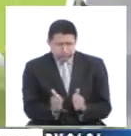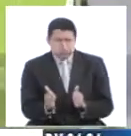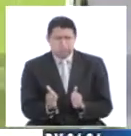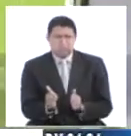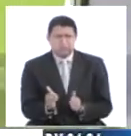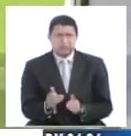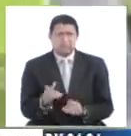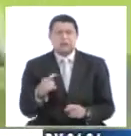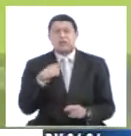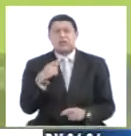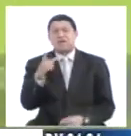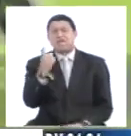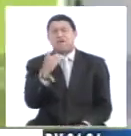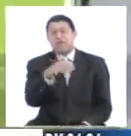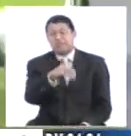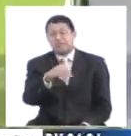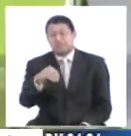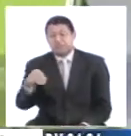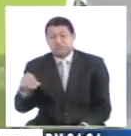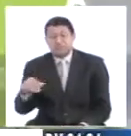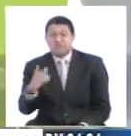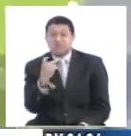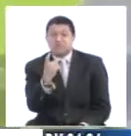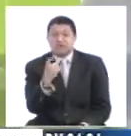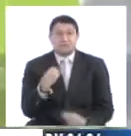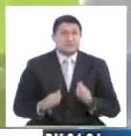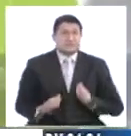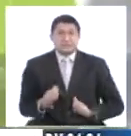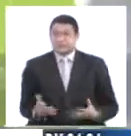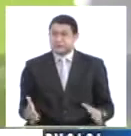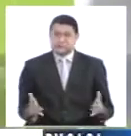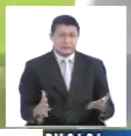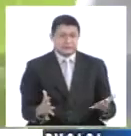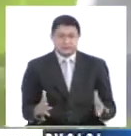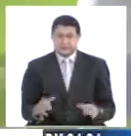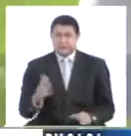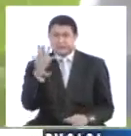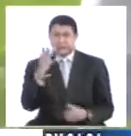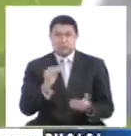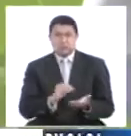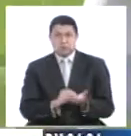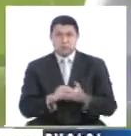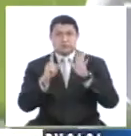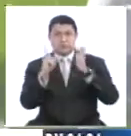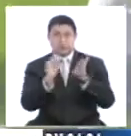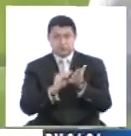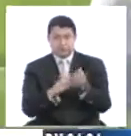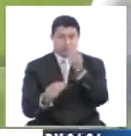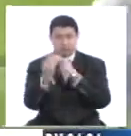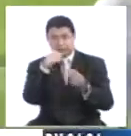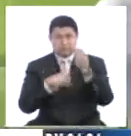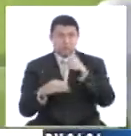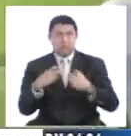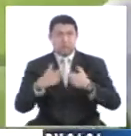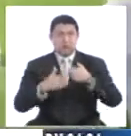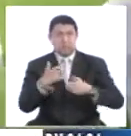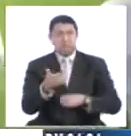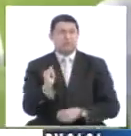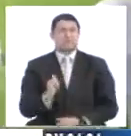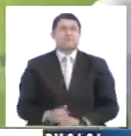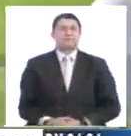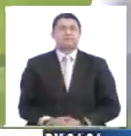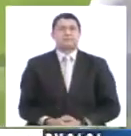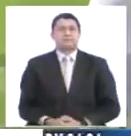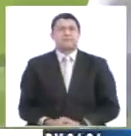en cuadro de hipoglicemia y policía me trae como consecuencia de esa ansiedad y hay personas que comen 5 o 6 veces al día producto una ansiedad provocada por no comer carbohidratos